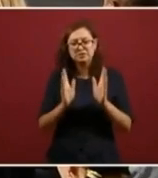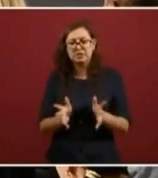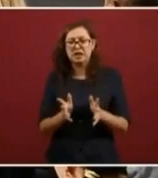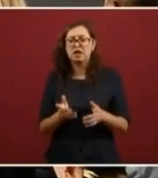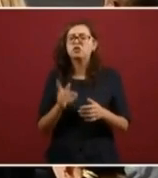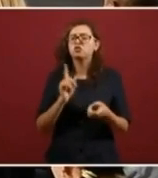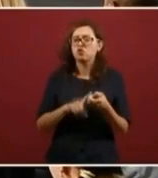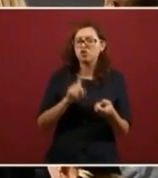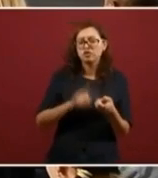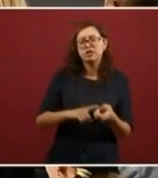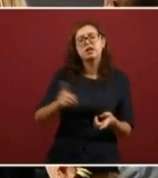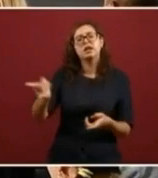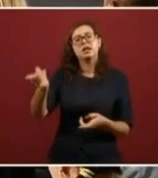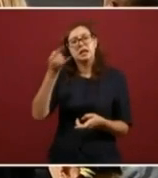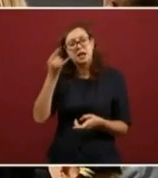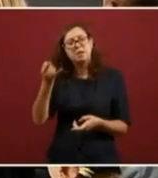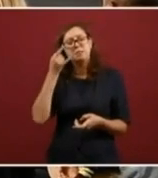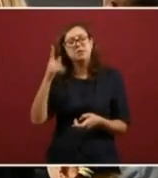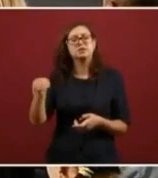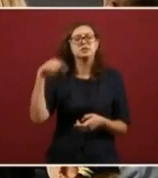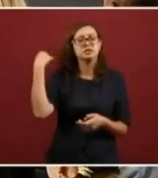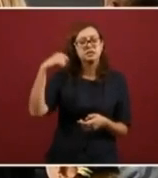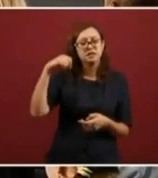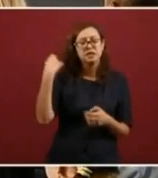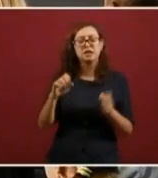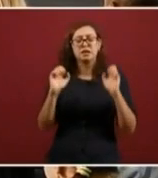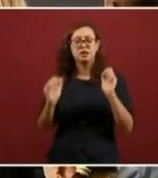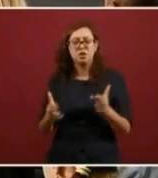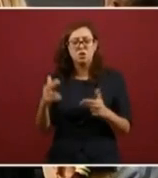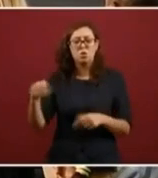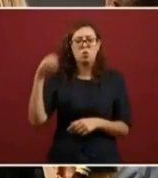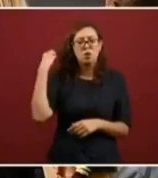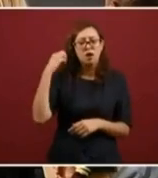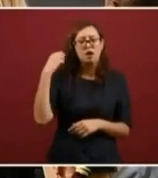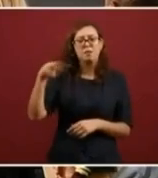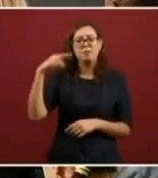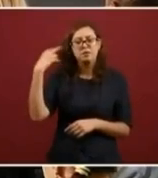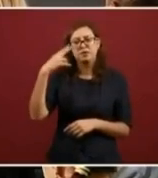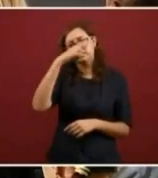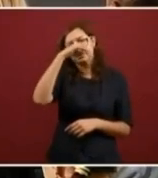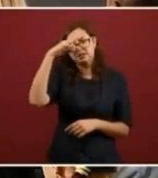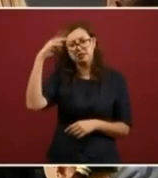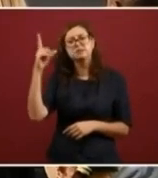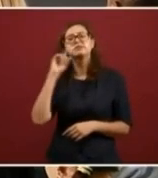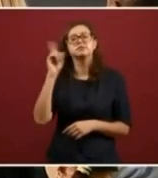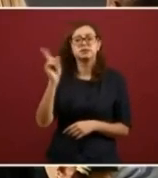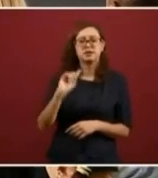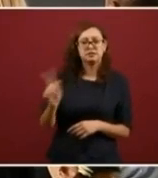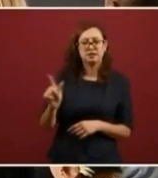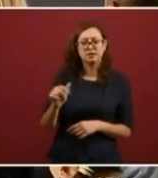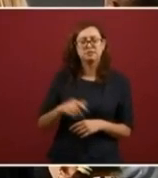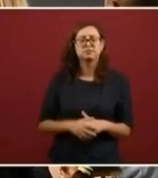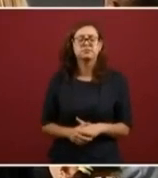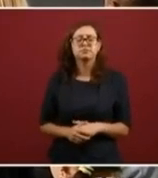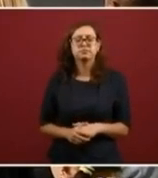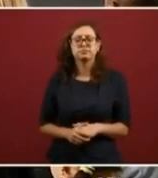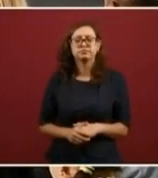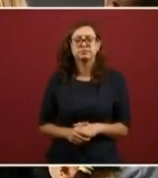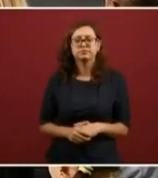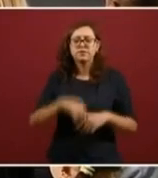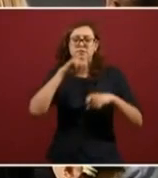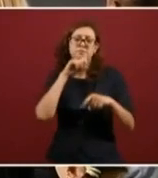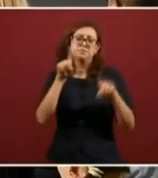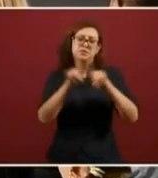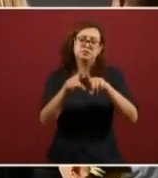estados de Campeche, Tabasco, Chiapas, Oaxaca, Veracruz, Nayarit y Zacatecas. Y como lo